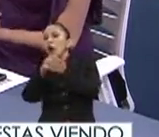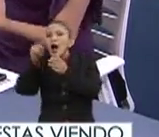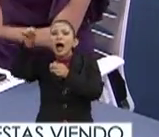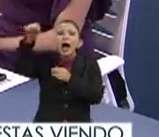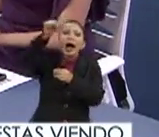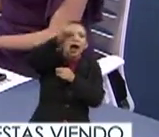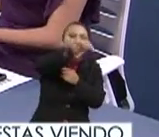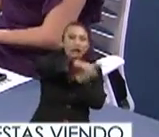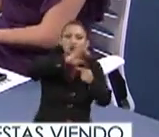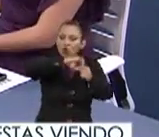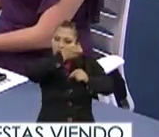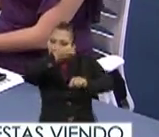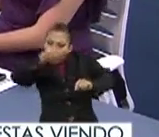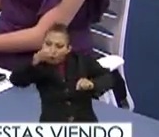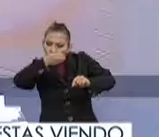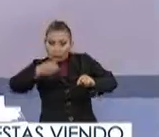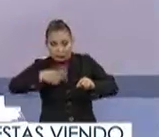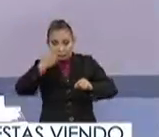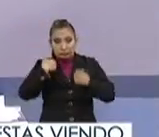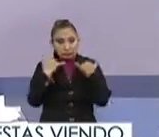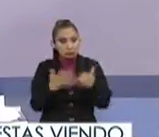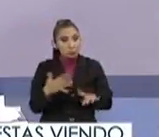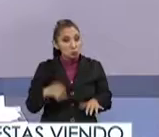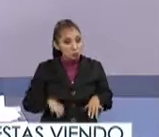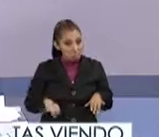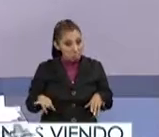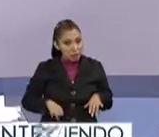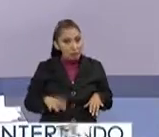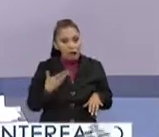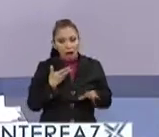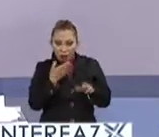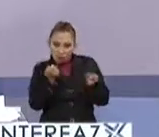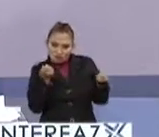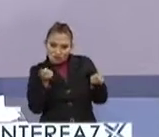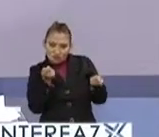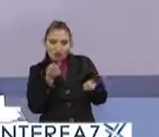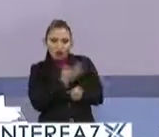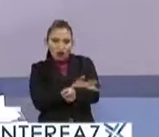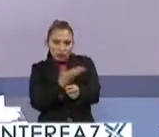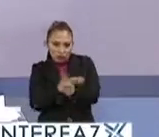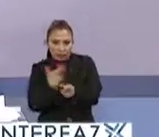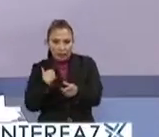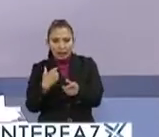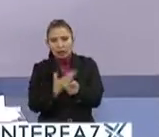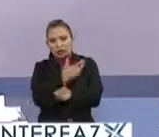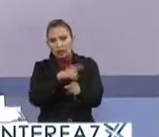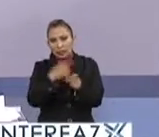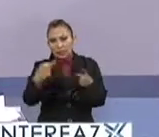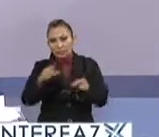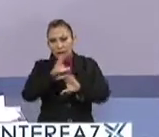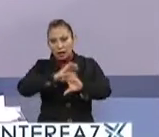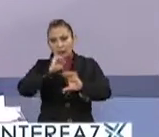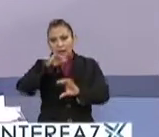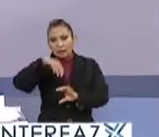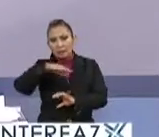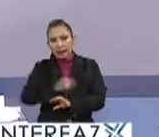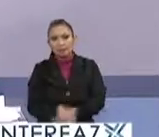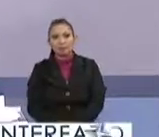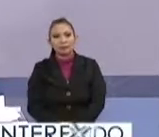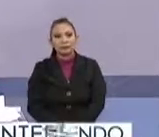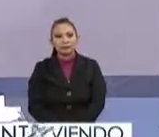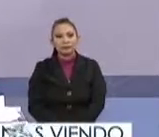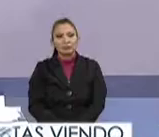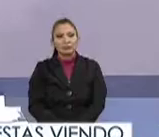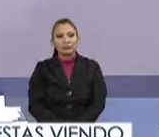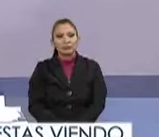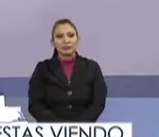qué públicos, etcétera, que debe ser también una labor muy interesante de coordinar en esta Coordinación Nacional de Música y Ópera del INBA. Claro que Sí, sí, me con